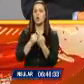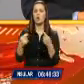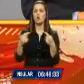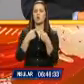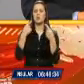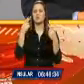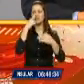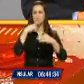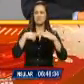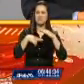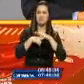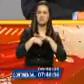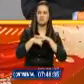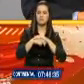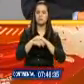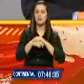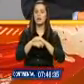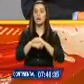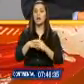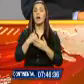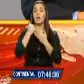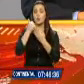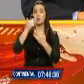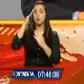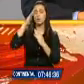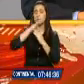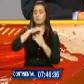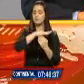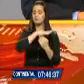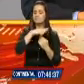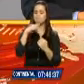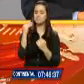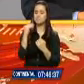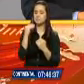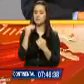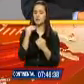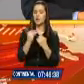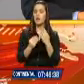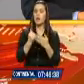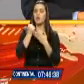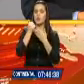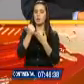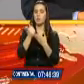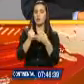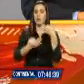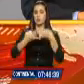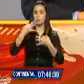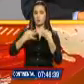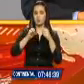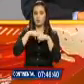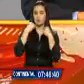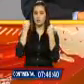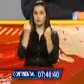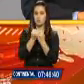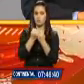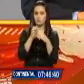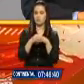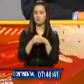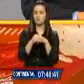humillación, a favor de la paz, a favor de la justicia social, a favor de